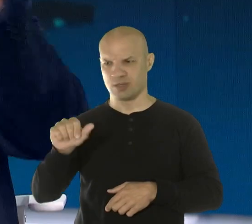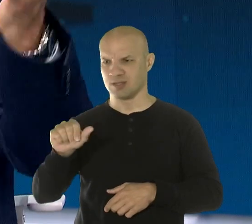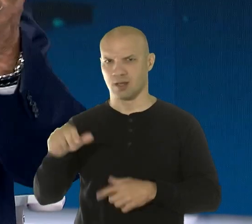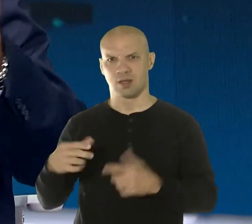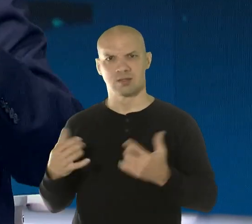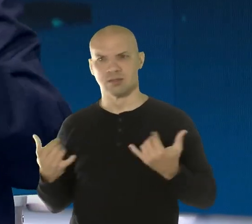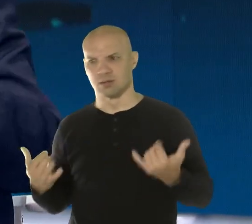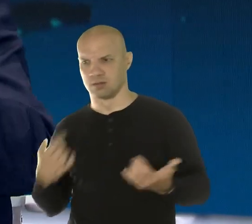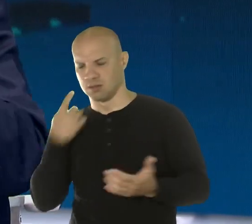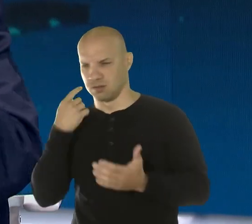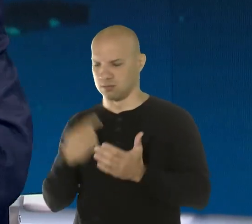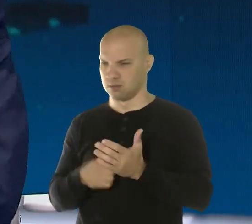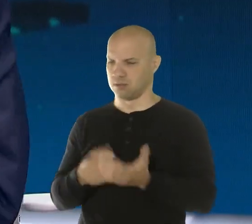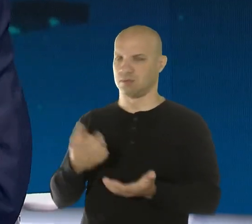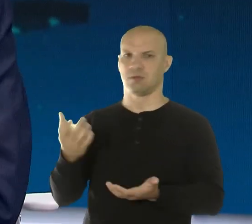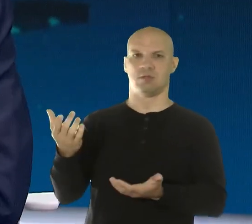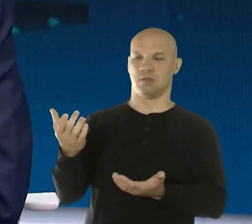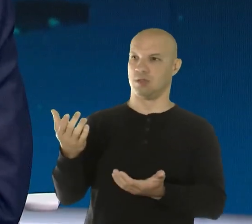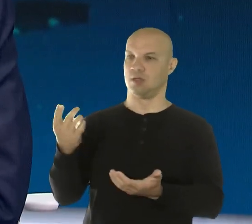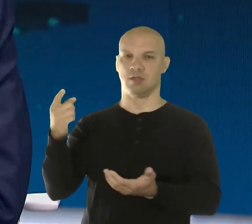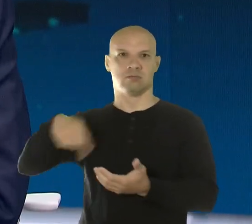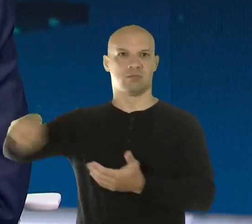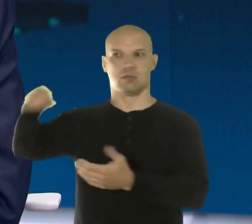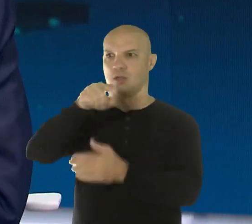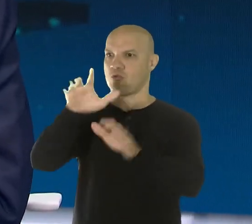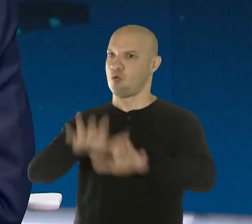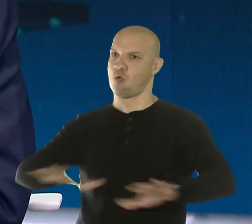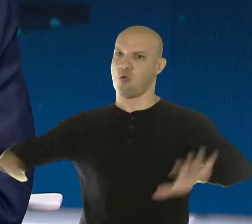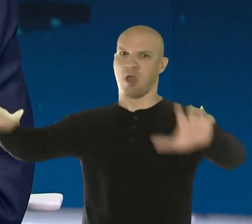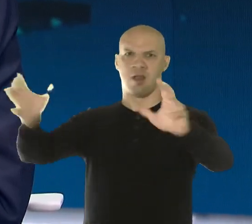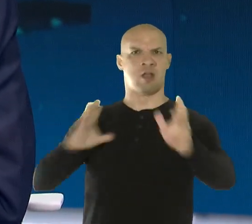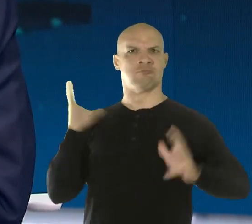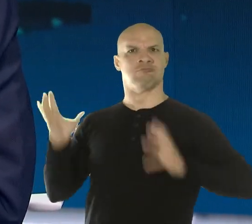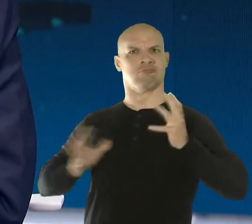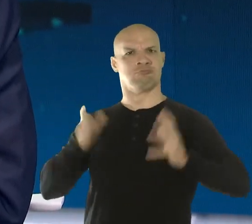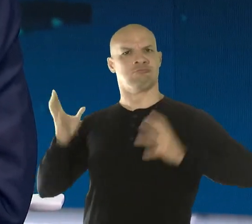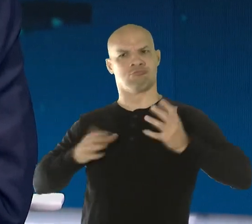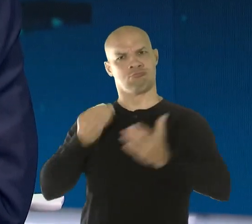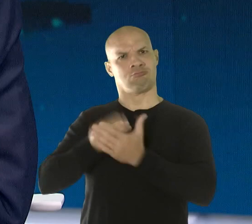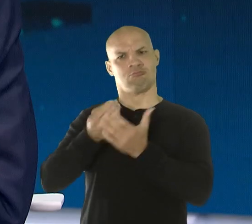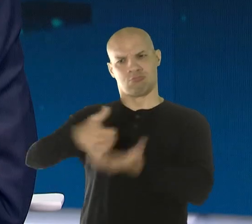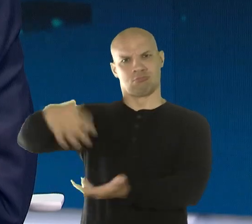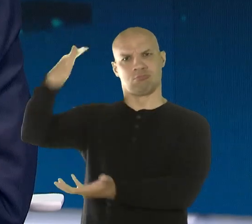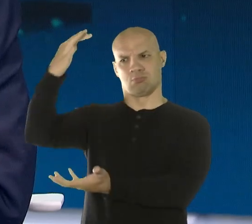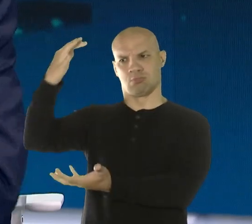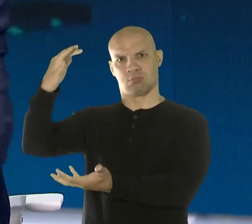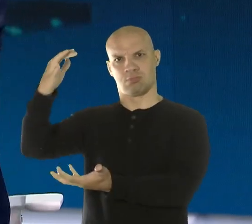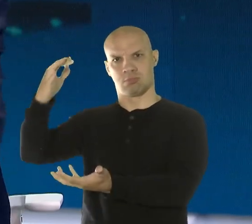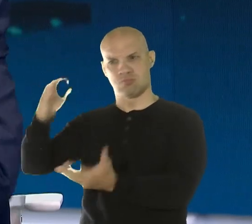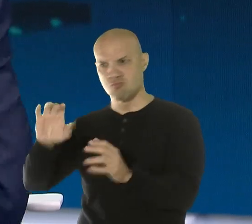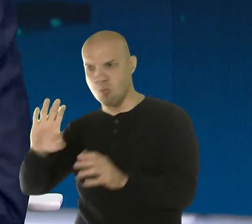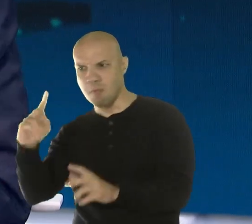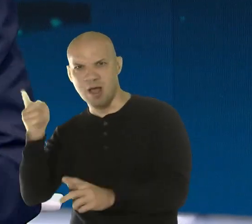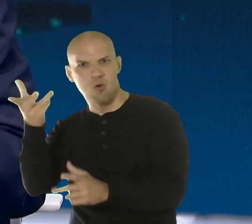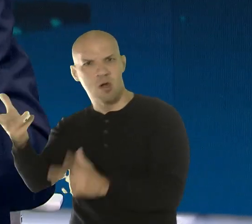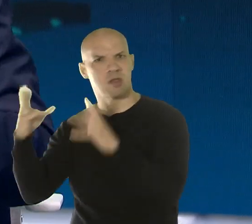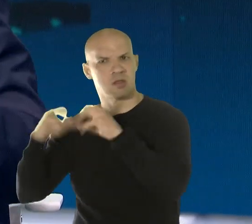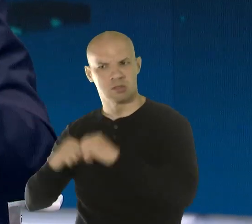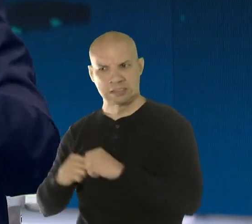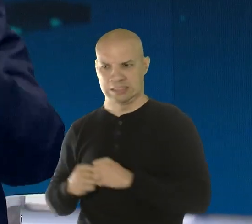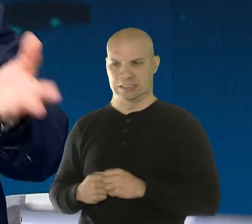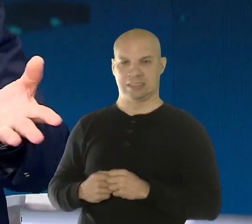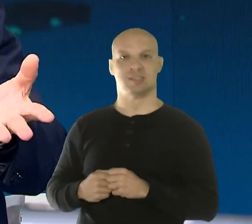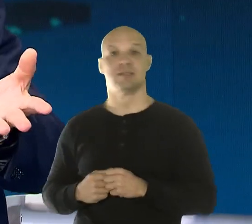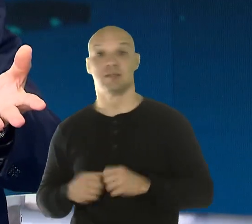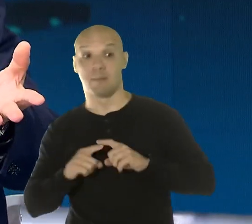famosa imagen de Suiza, de ser este centro financiero, pero que literalmente, pues, como bien dice Heriberto, el problema es que